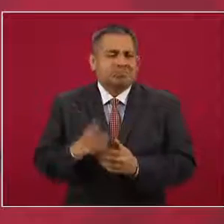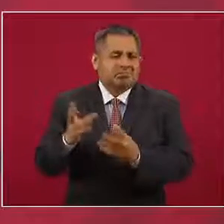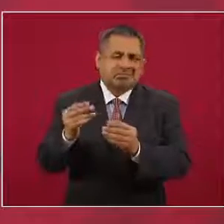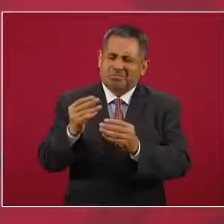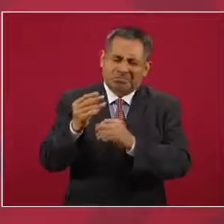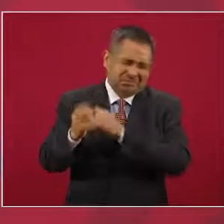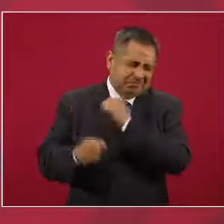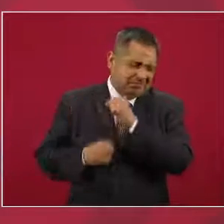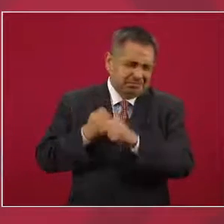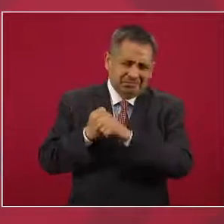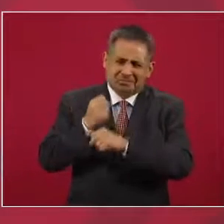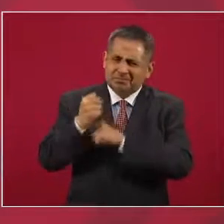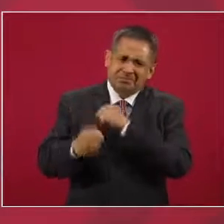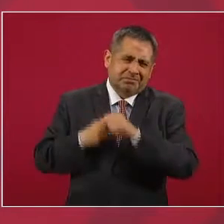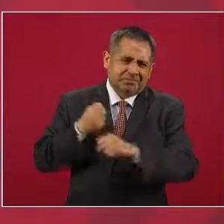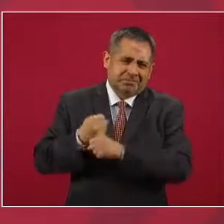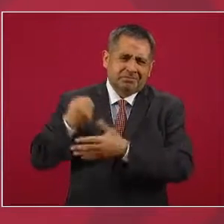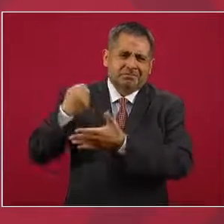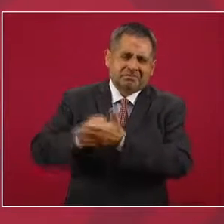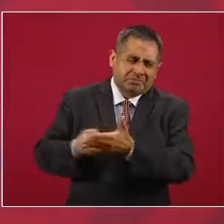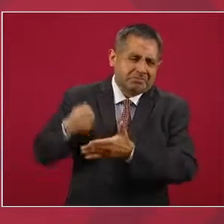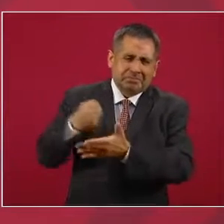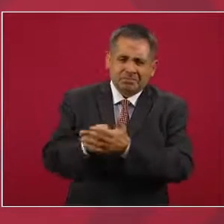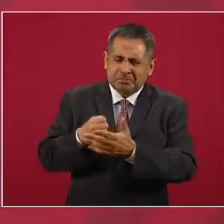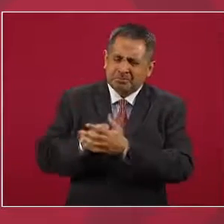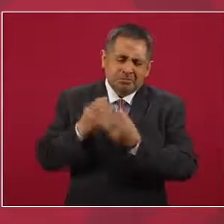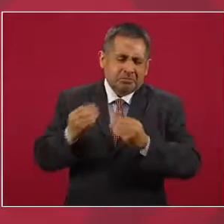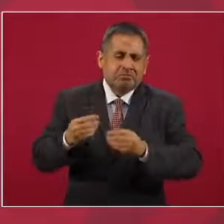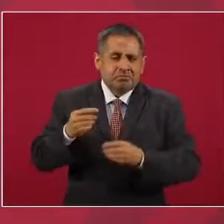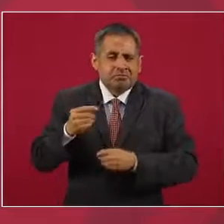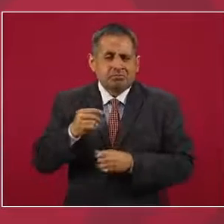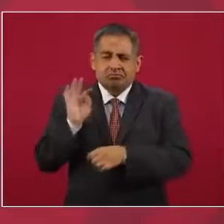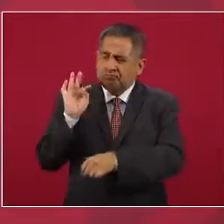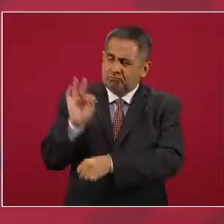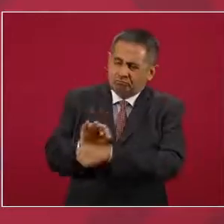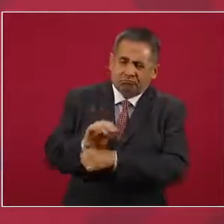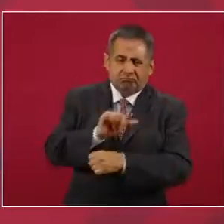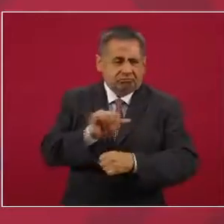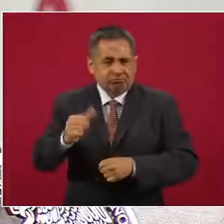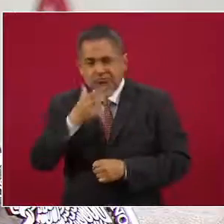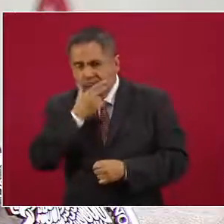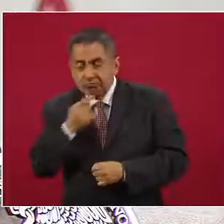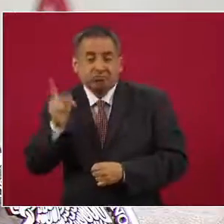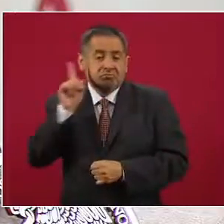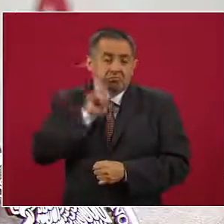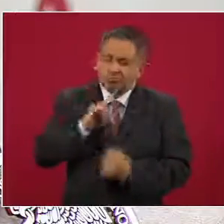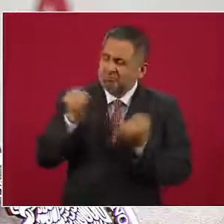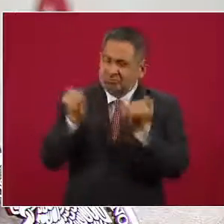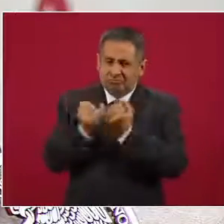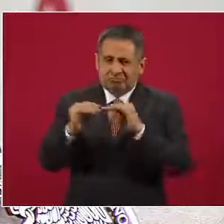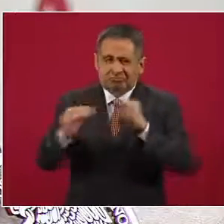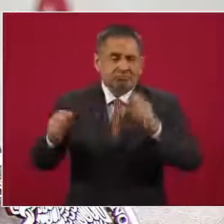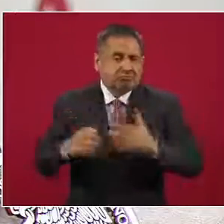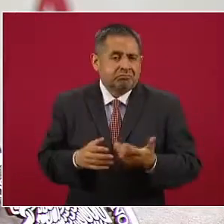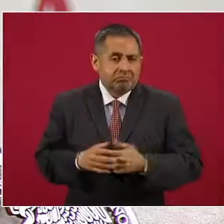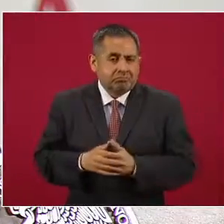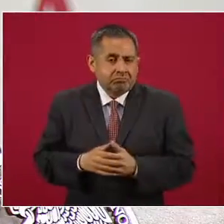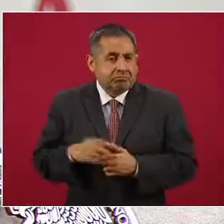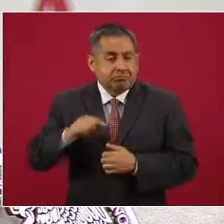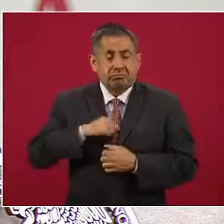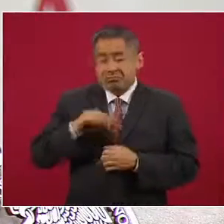muchísimos años luchando por hombres y mujeres. De aquí me podría